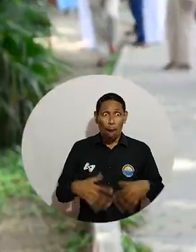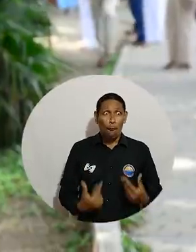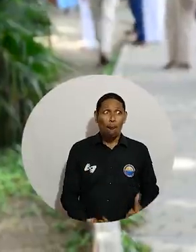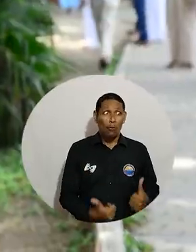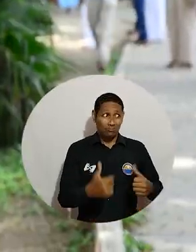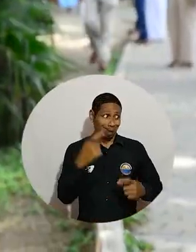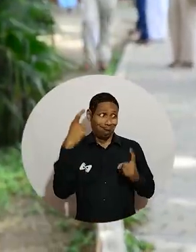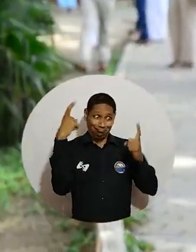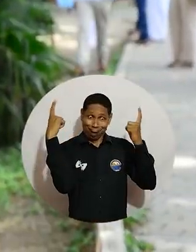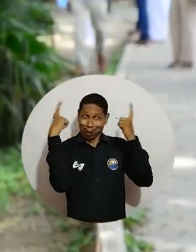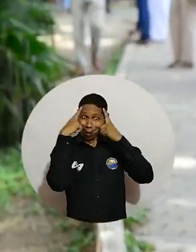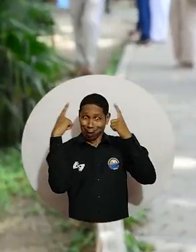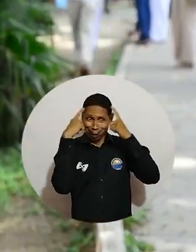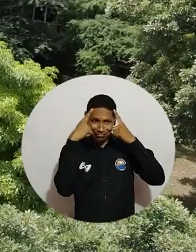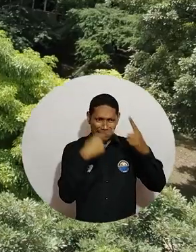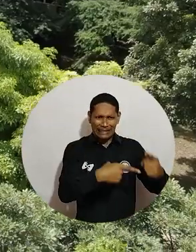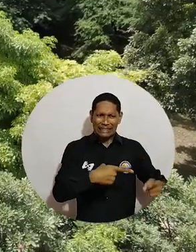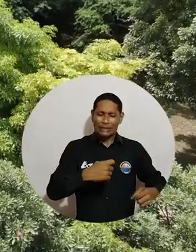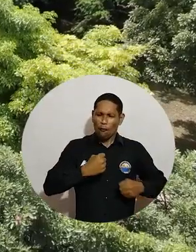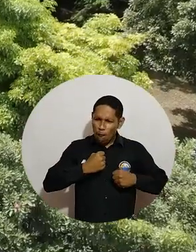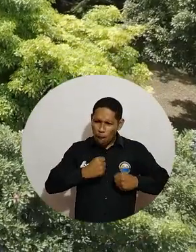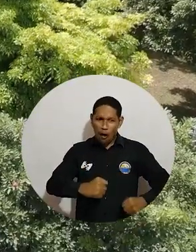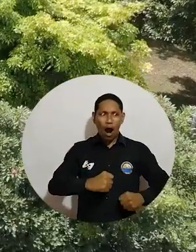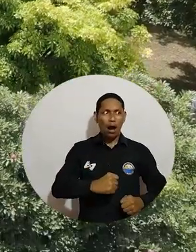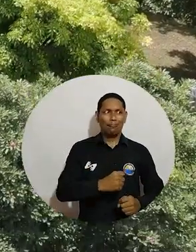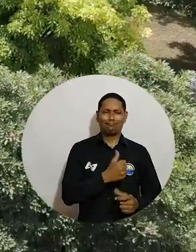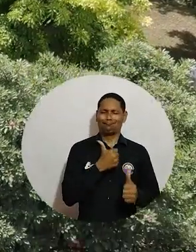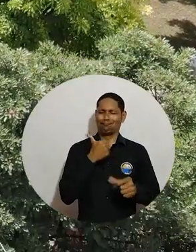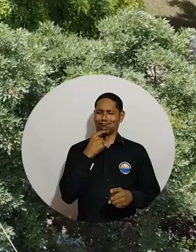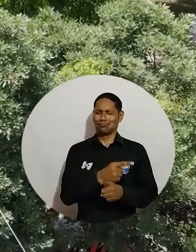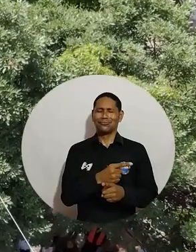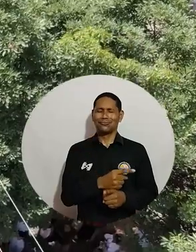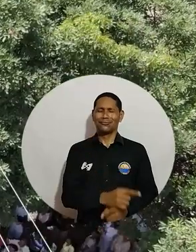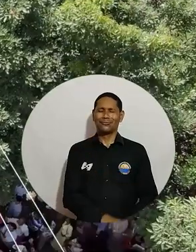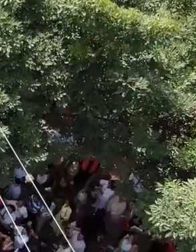es muy inteligente, no tuvo nada difícil.